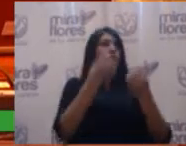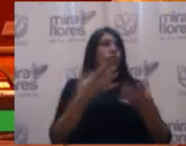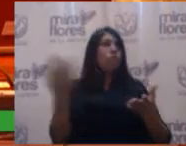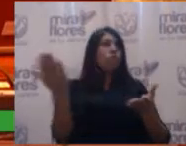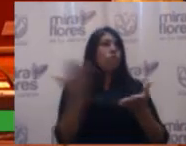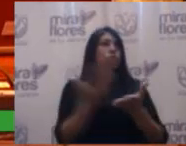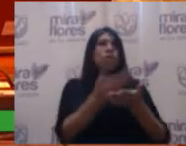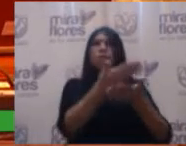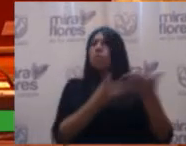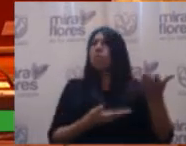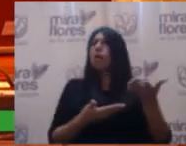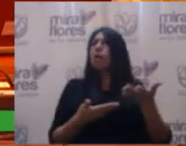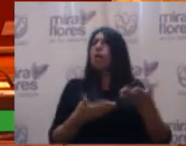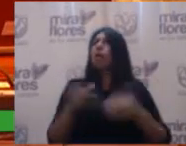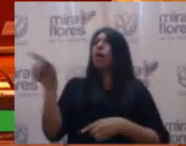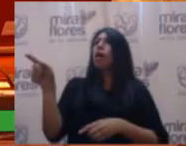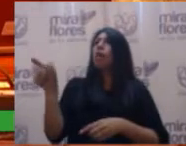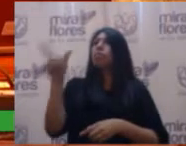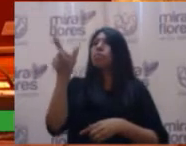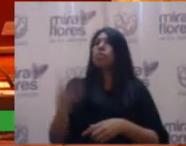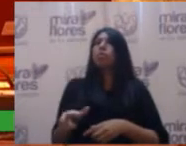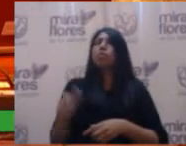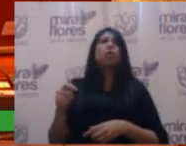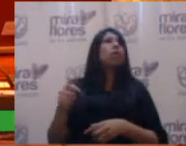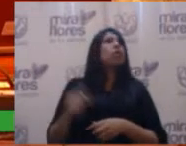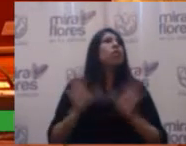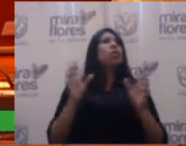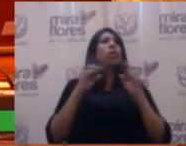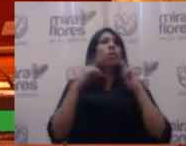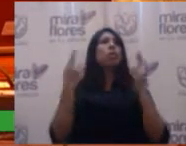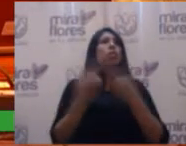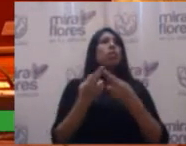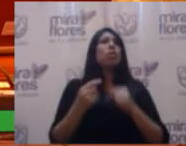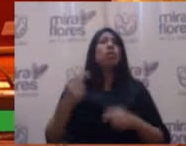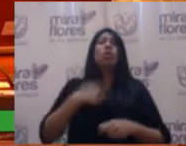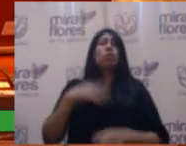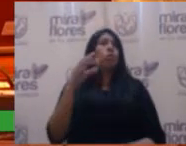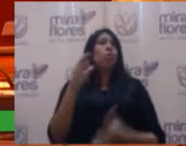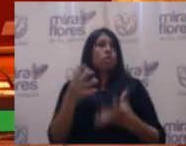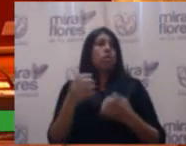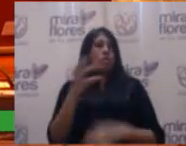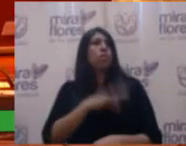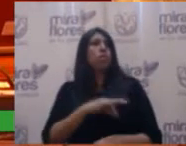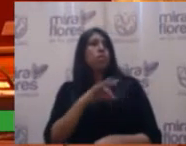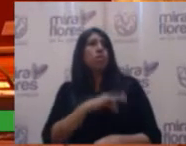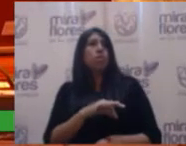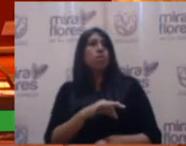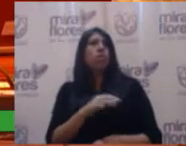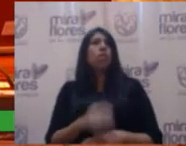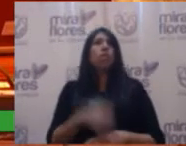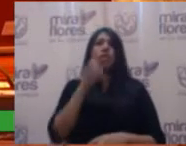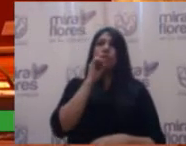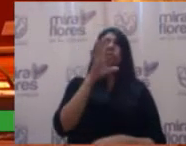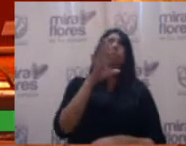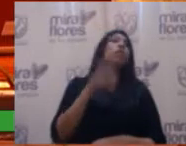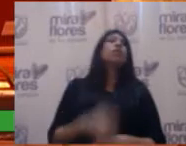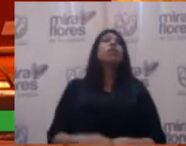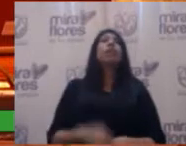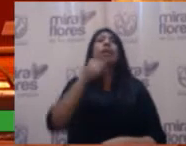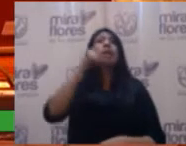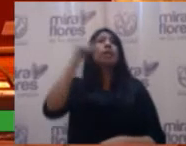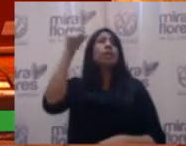¿Algún miembro del Consejo que quiera informar algo? Si no tenemos informes, yo aprovecharía esta etapa para mencionar que el día